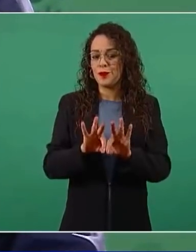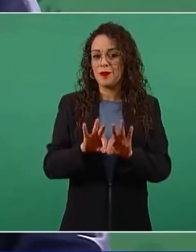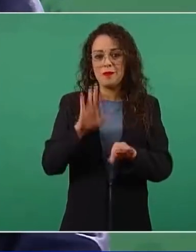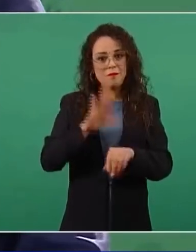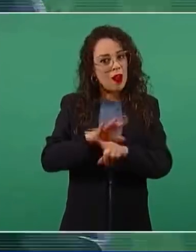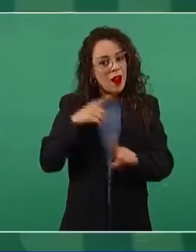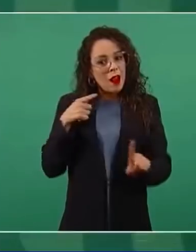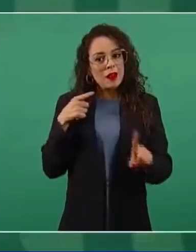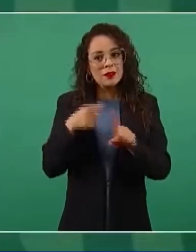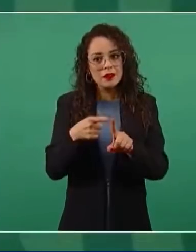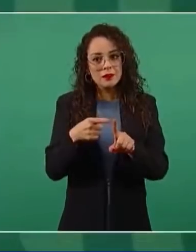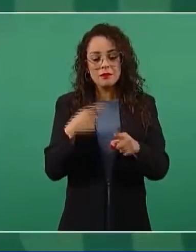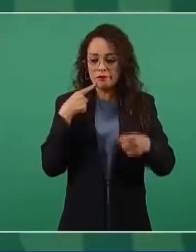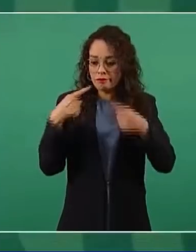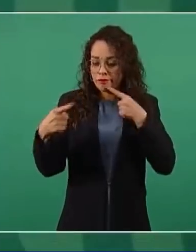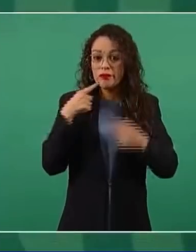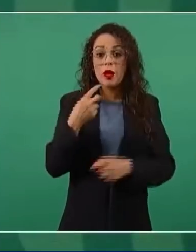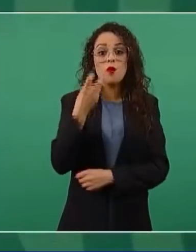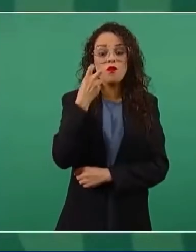Por eso